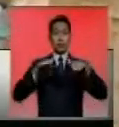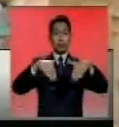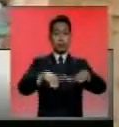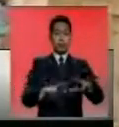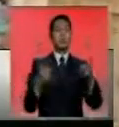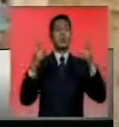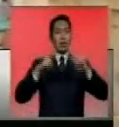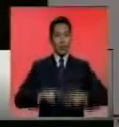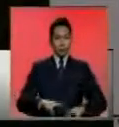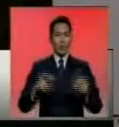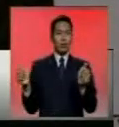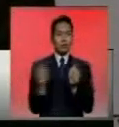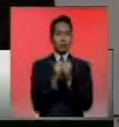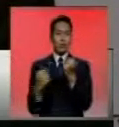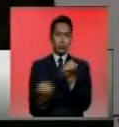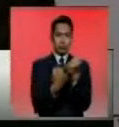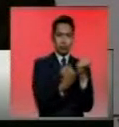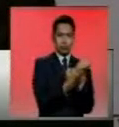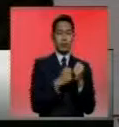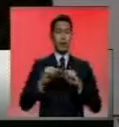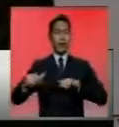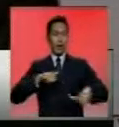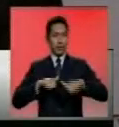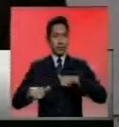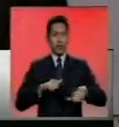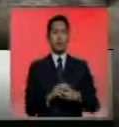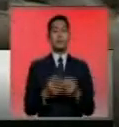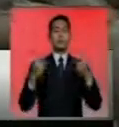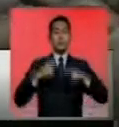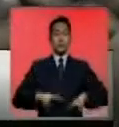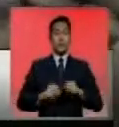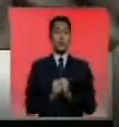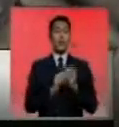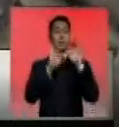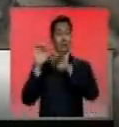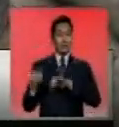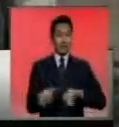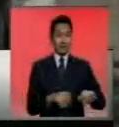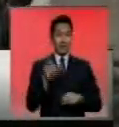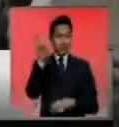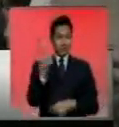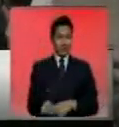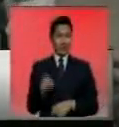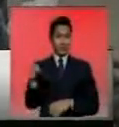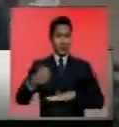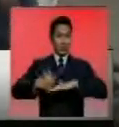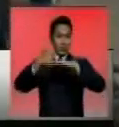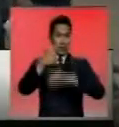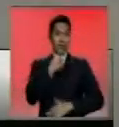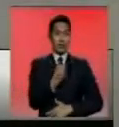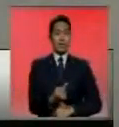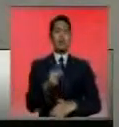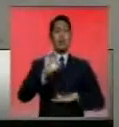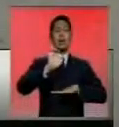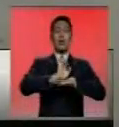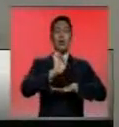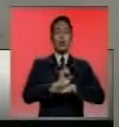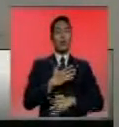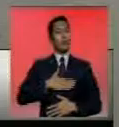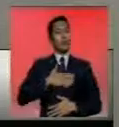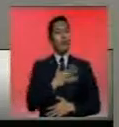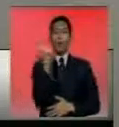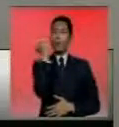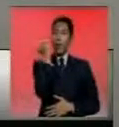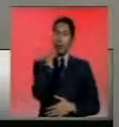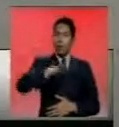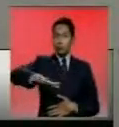playa don fernando alvarado secretario de la cartera de estado destacó que ecuador debe mantenerse como destino verde mundial y que contarán con la